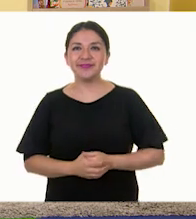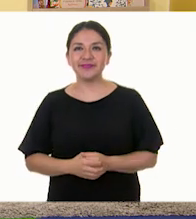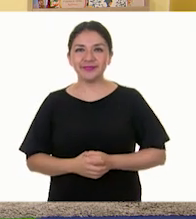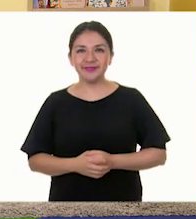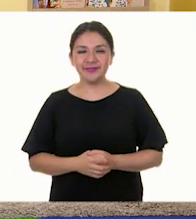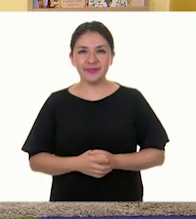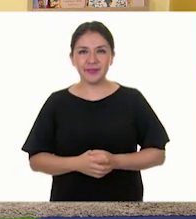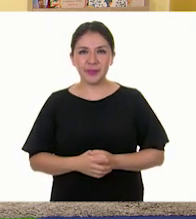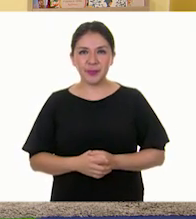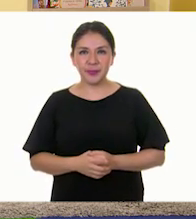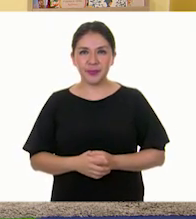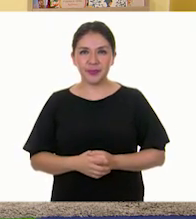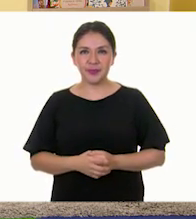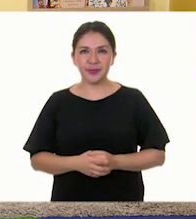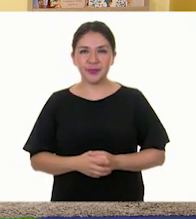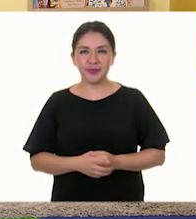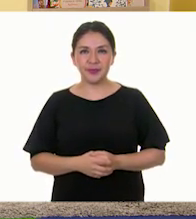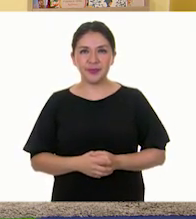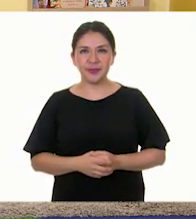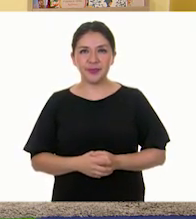Sí.